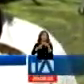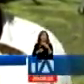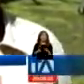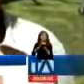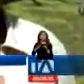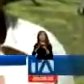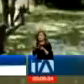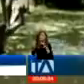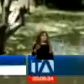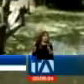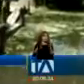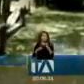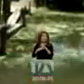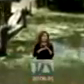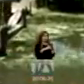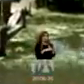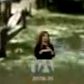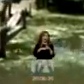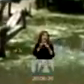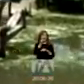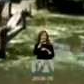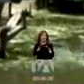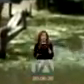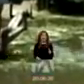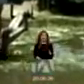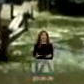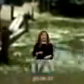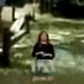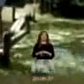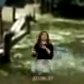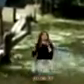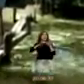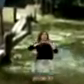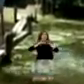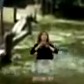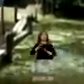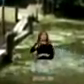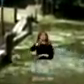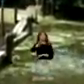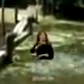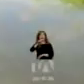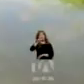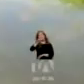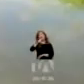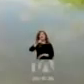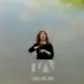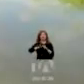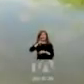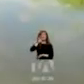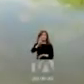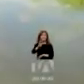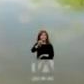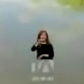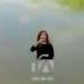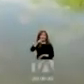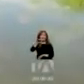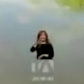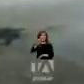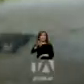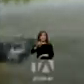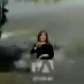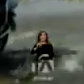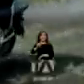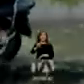para ningún lado. La comunidad de Bagatela es una de las más afectadas. El agua cubre en 3